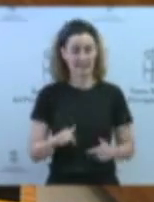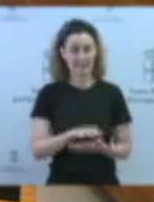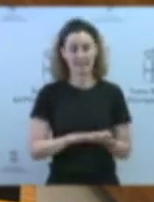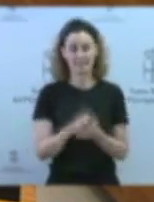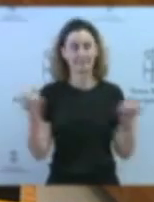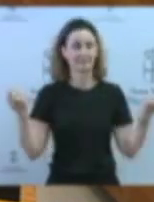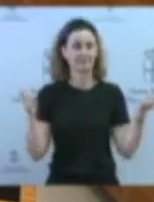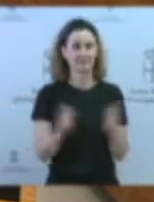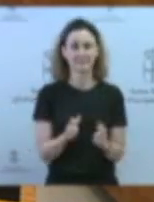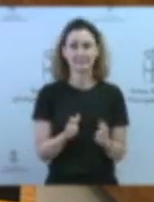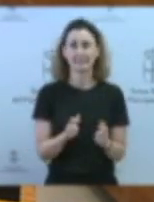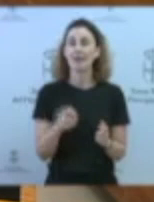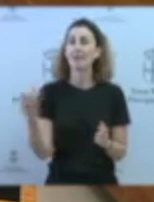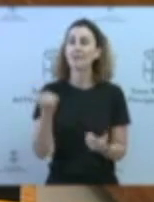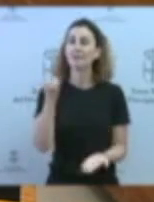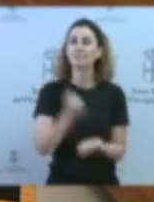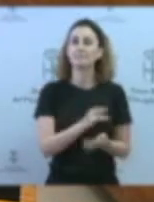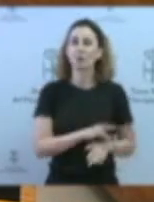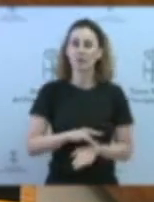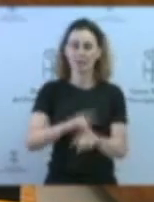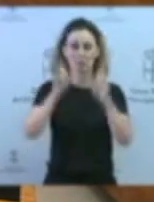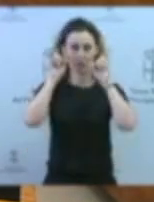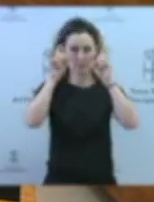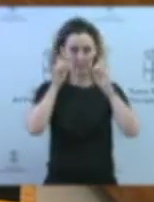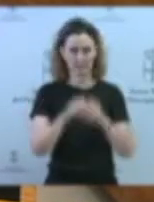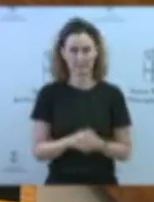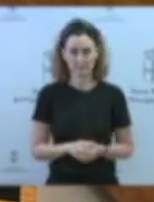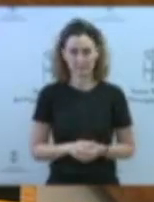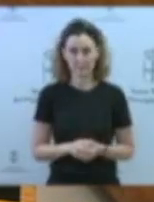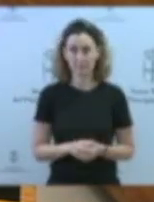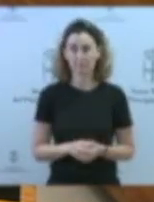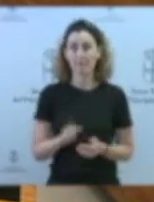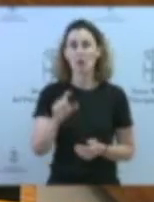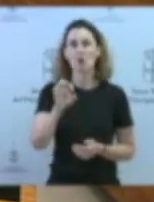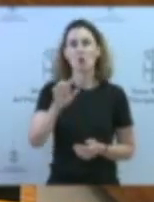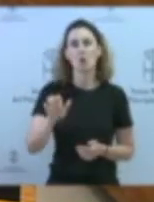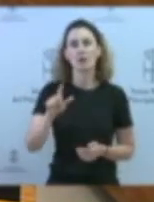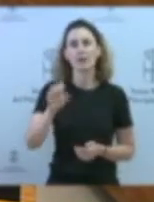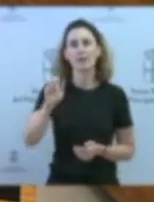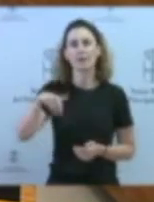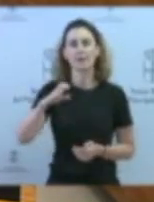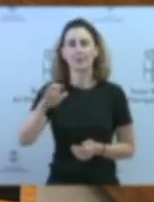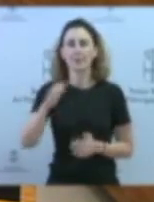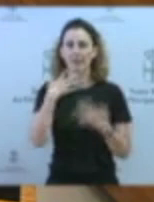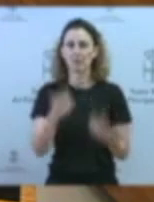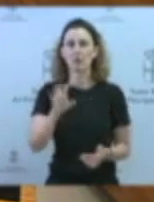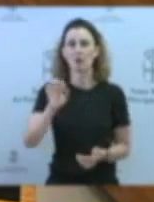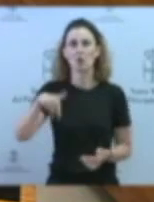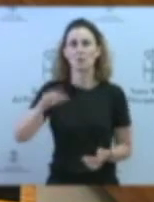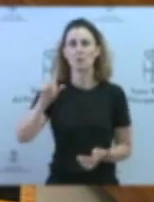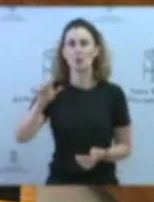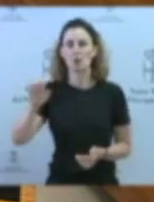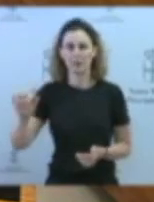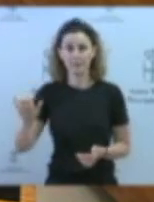educativa. Tres textos legales, la LOE, la LOMCE y la actual LOMLOE, se refieren a la importancia de la